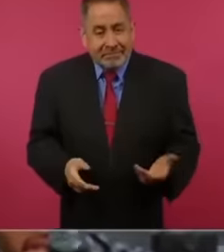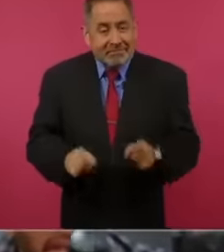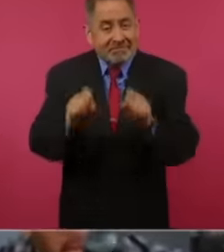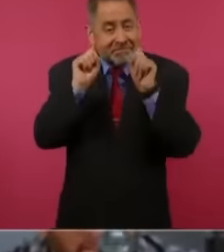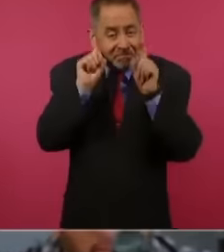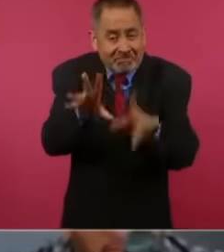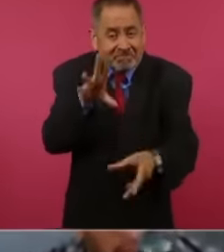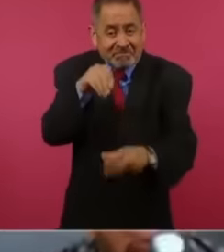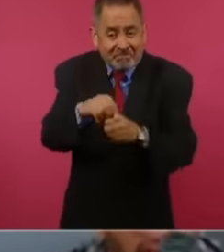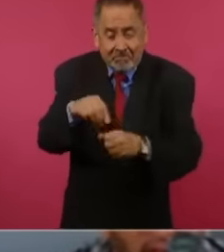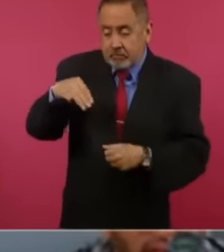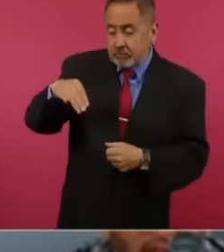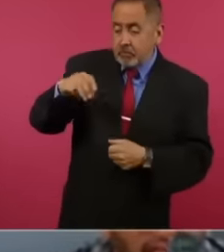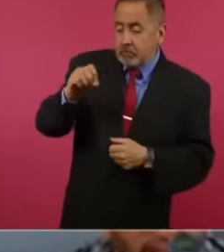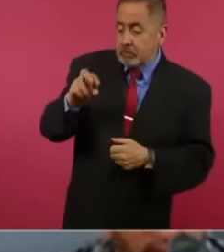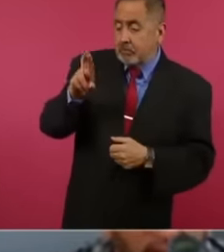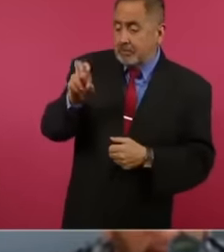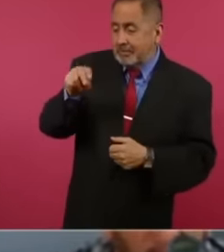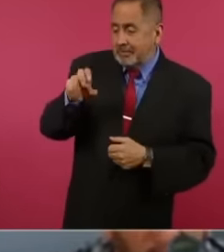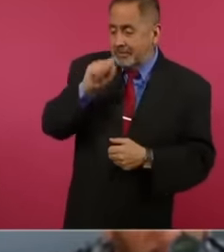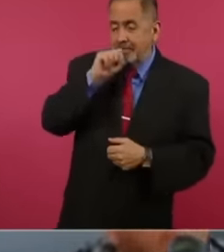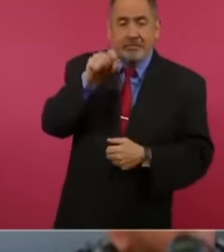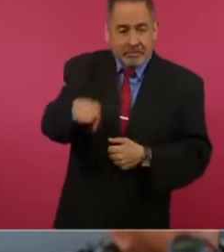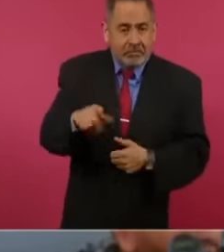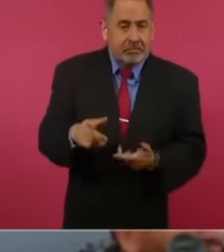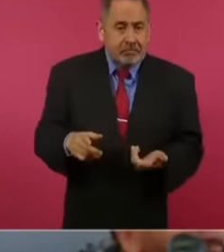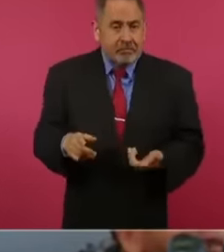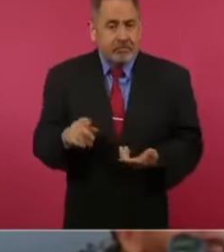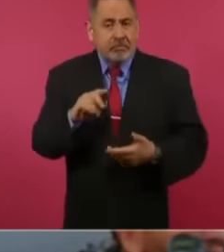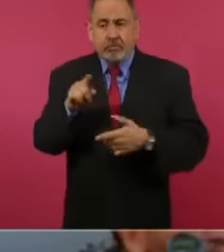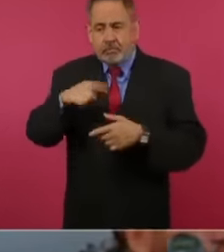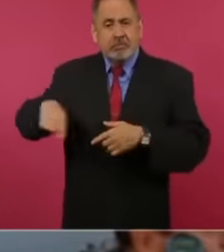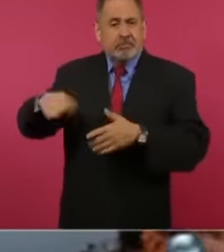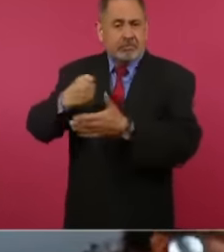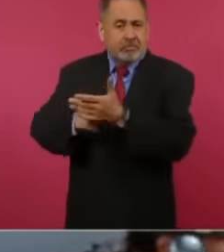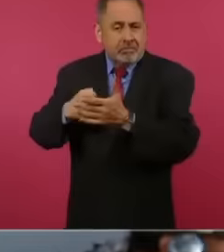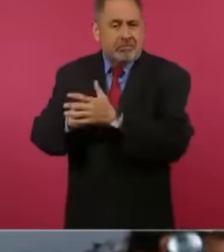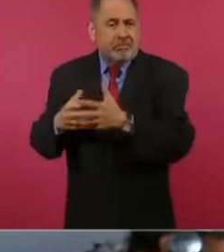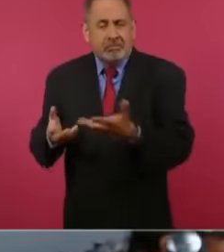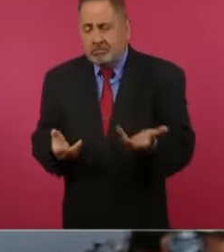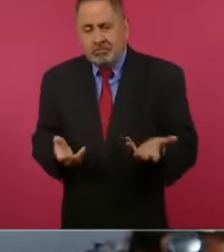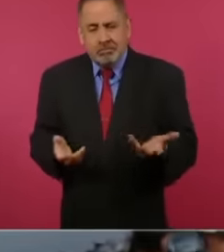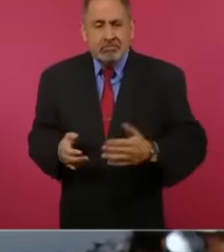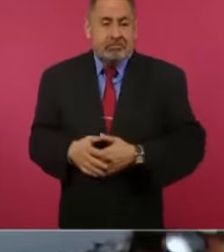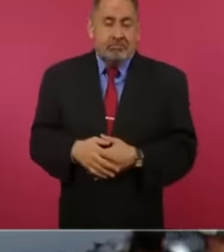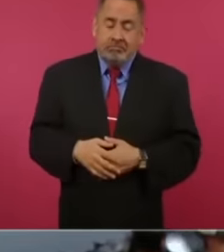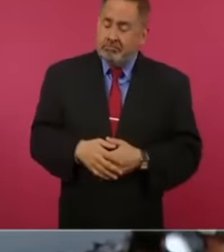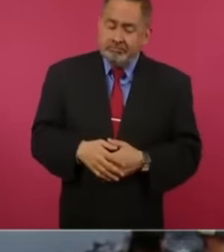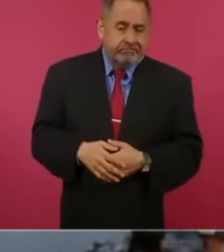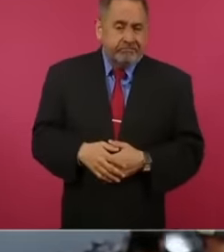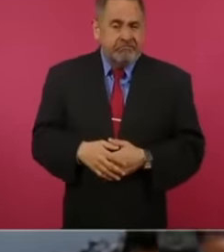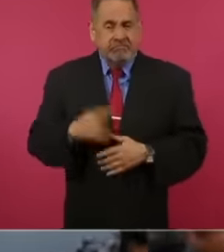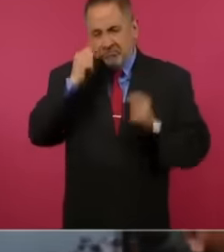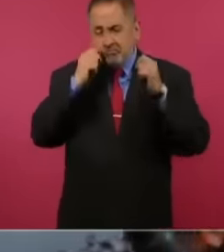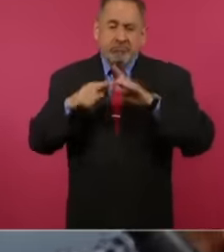hay morenistas de bien allá adentro también, presidente, de izquierda, y que pues sacan cosas a la